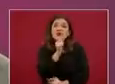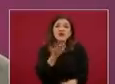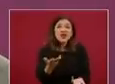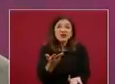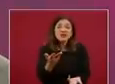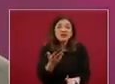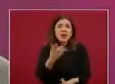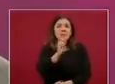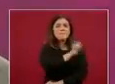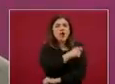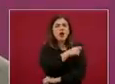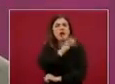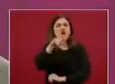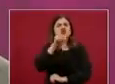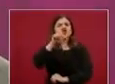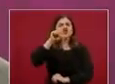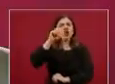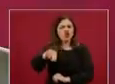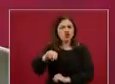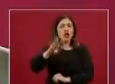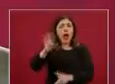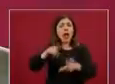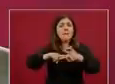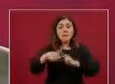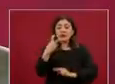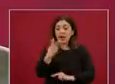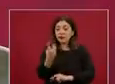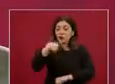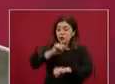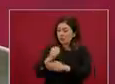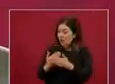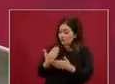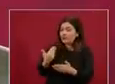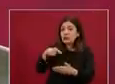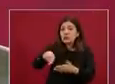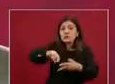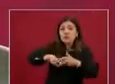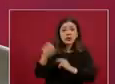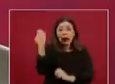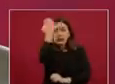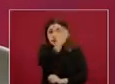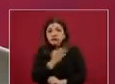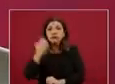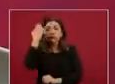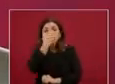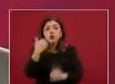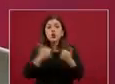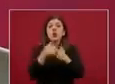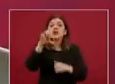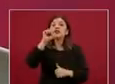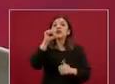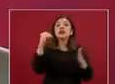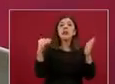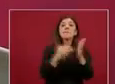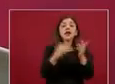vacuna de Johnson & Johnson empezó su ensayo clínico esta misma semana, va a tener un ensayo clínico de 60,000